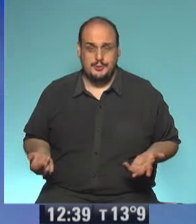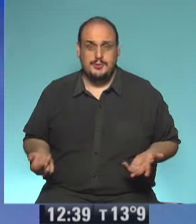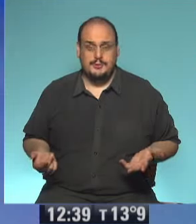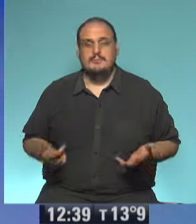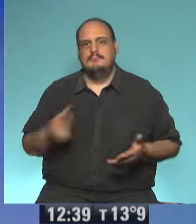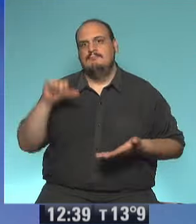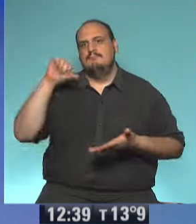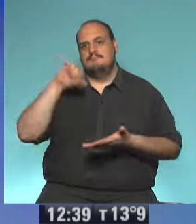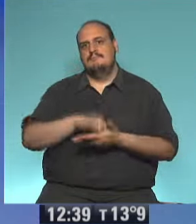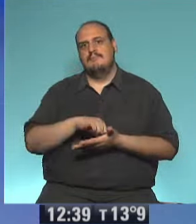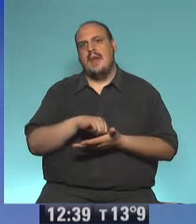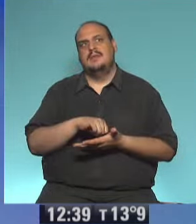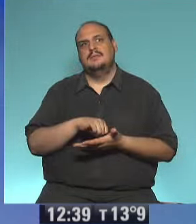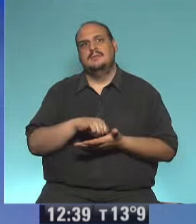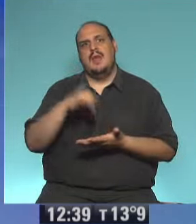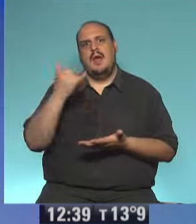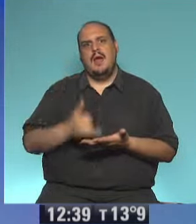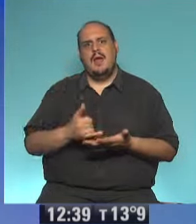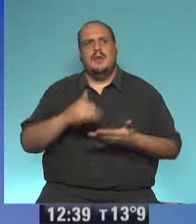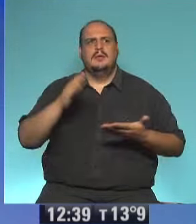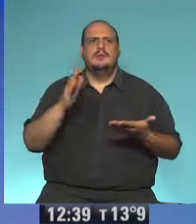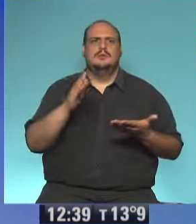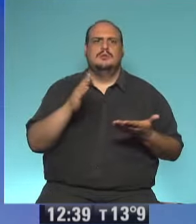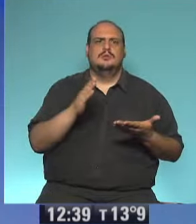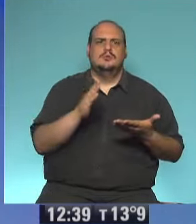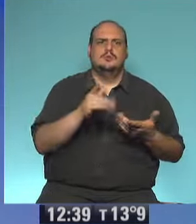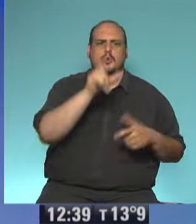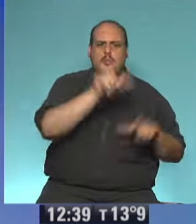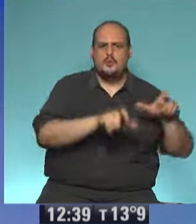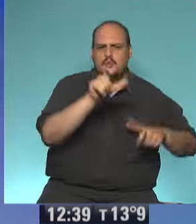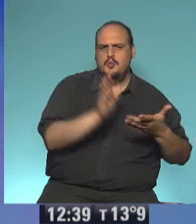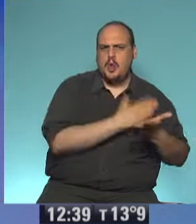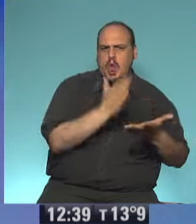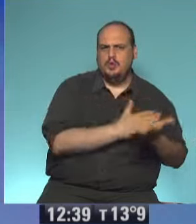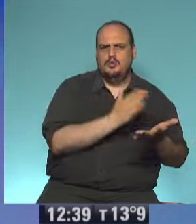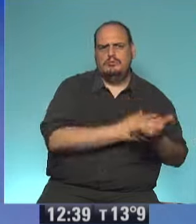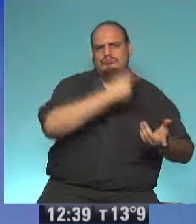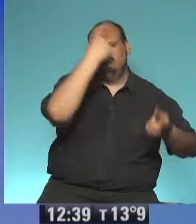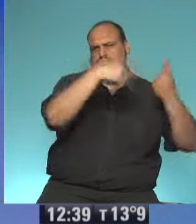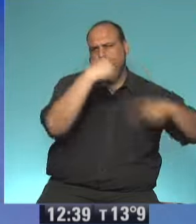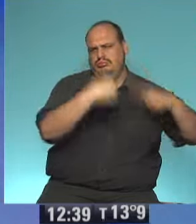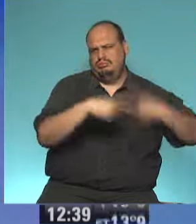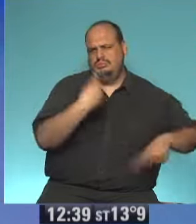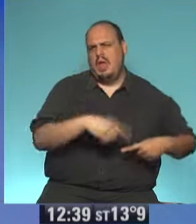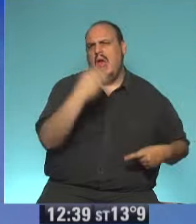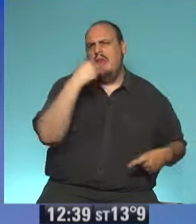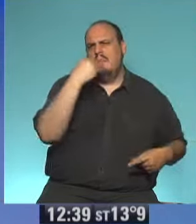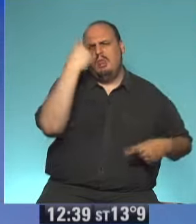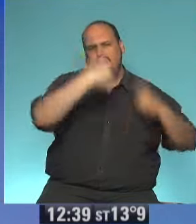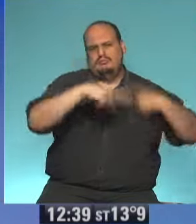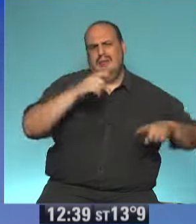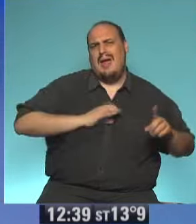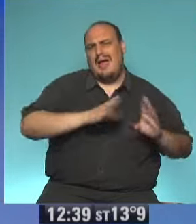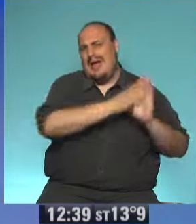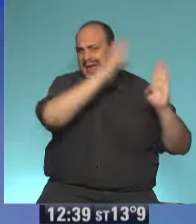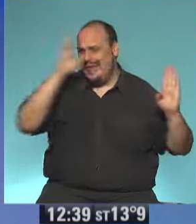nuestro país tiene infinidad de productores claro. con los cuales que tenemos todo tipo de alimentos durante todo el año, que